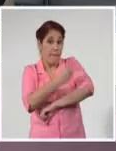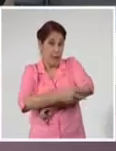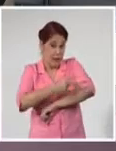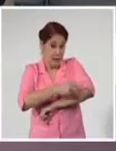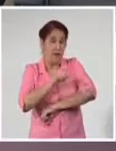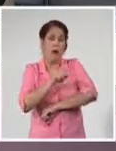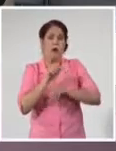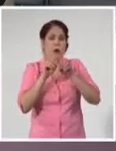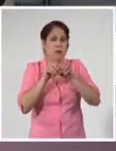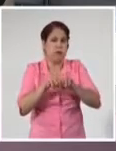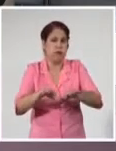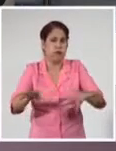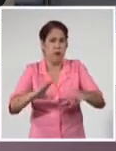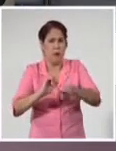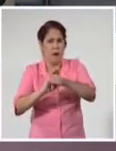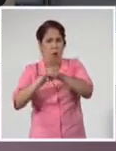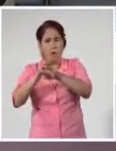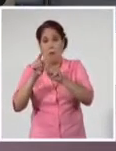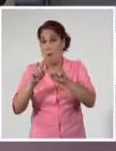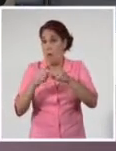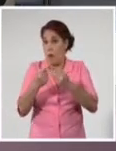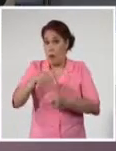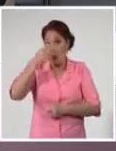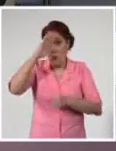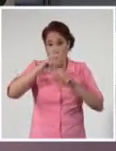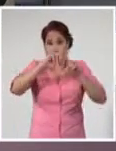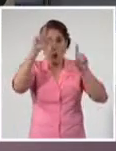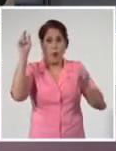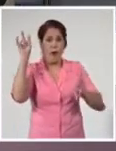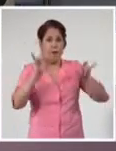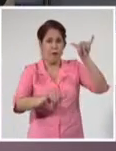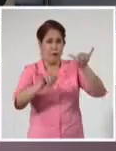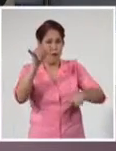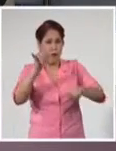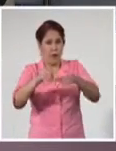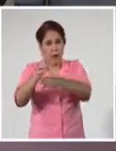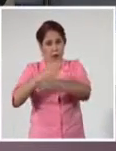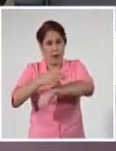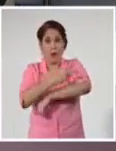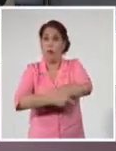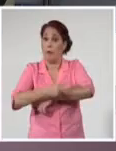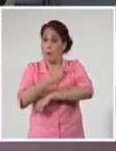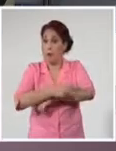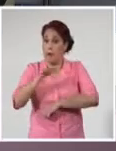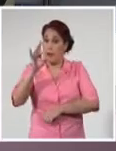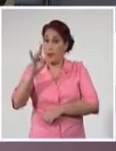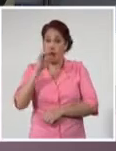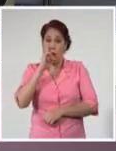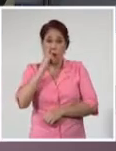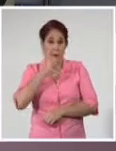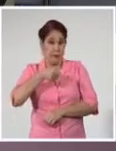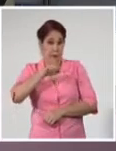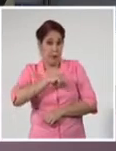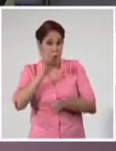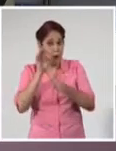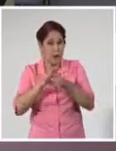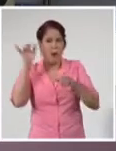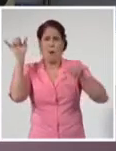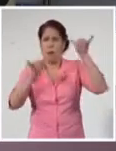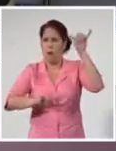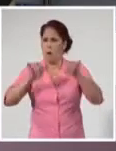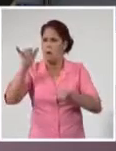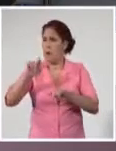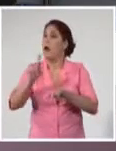Teniendo en cuenta el incremento que se ha producido en Cuba de visitantes internacionales desde el 15 de noviembre pasado, así como el